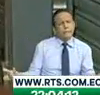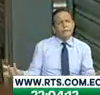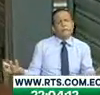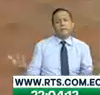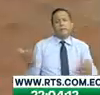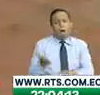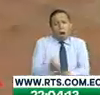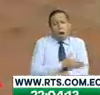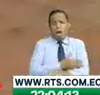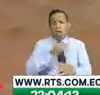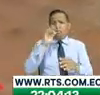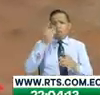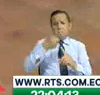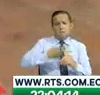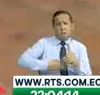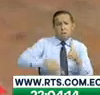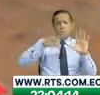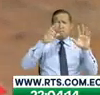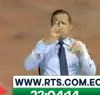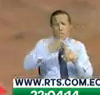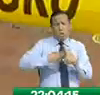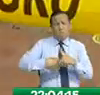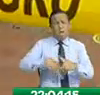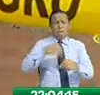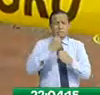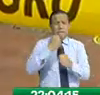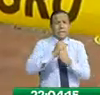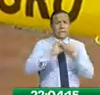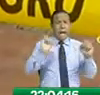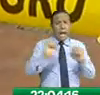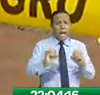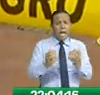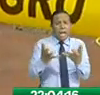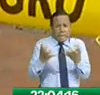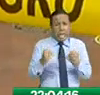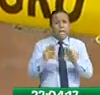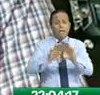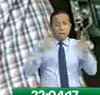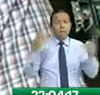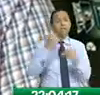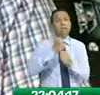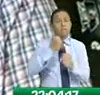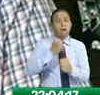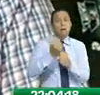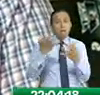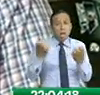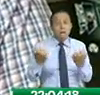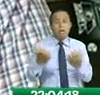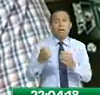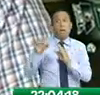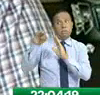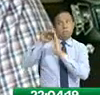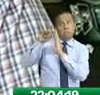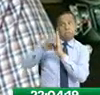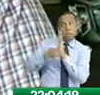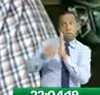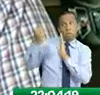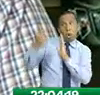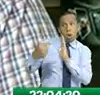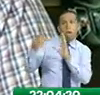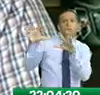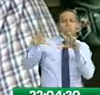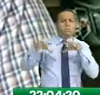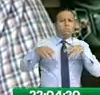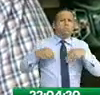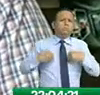aquí se esfuerzan por cumplir los protocolos de bioseguridad. Sí, cumpliendo con lo que la ley manda, hermano. Trabajando